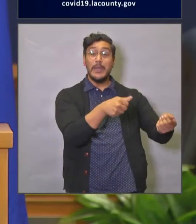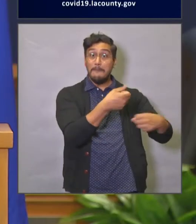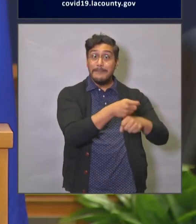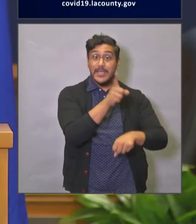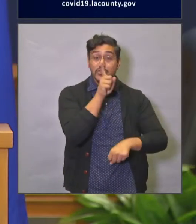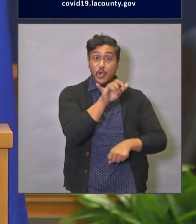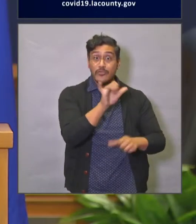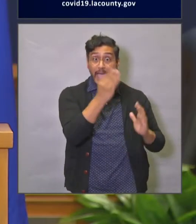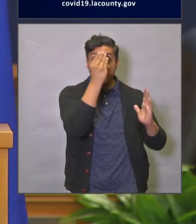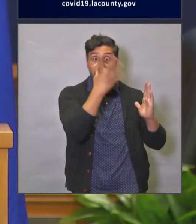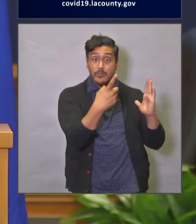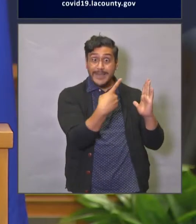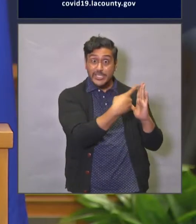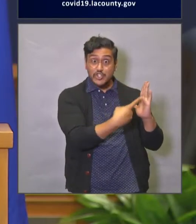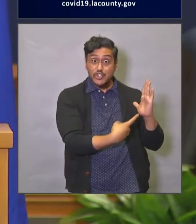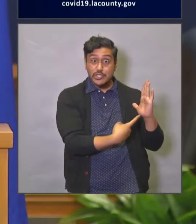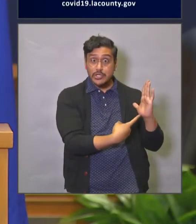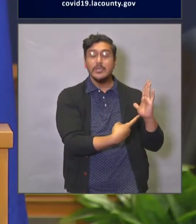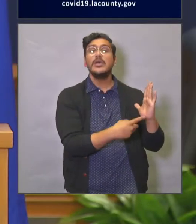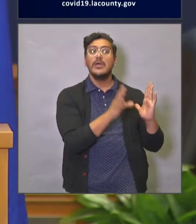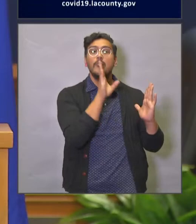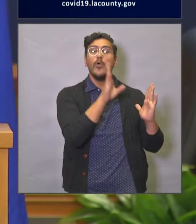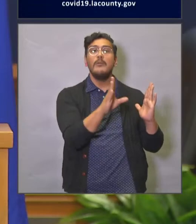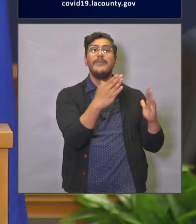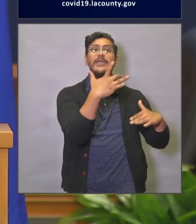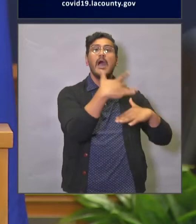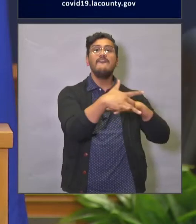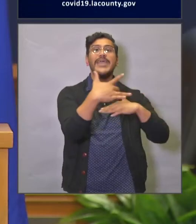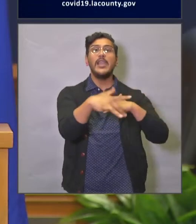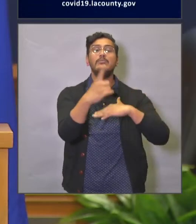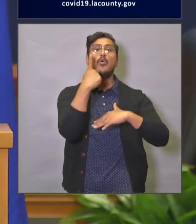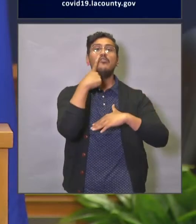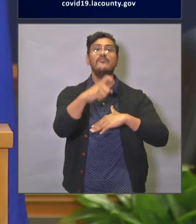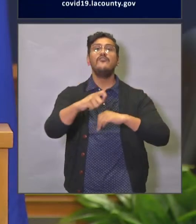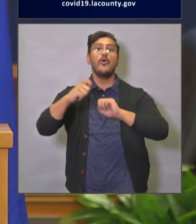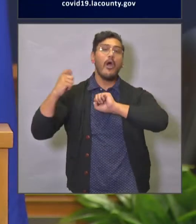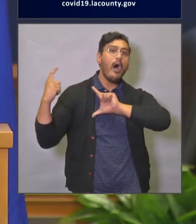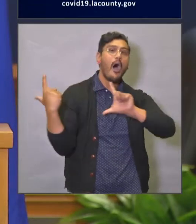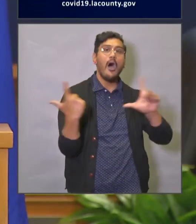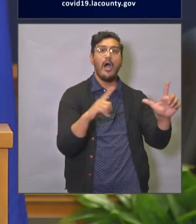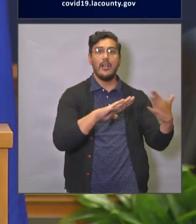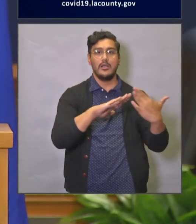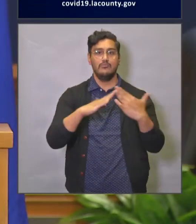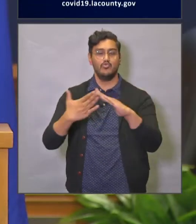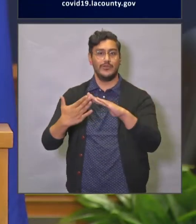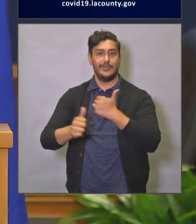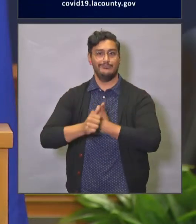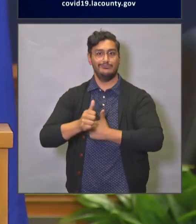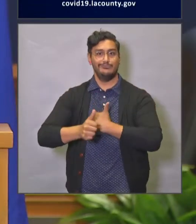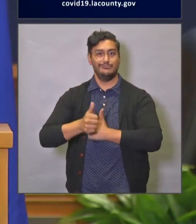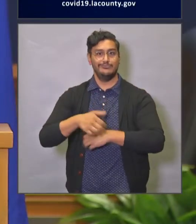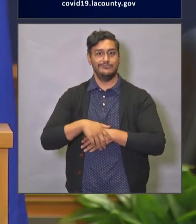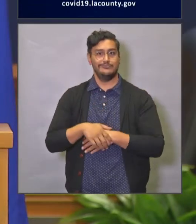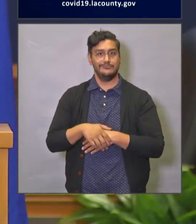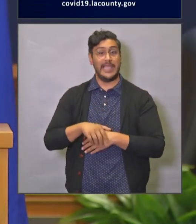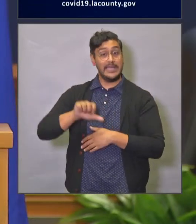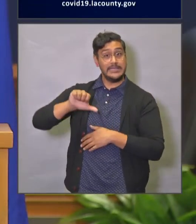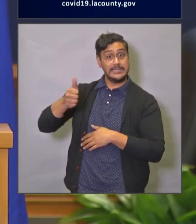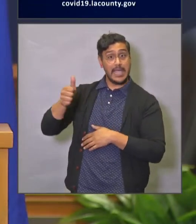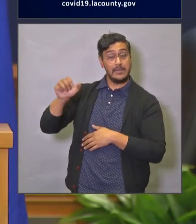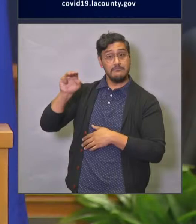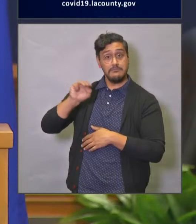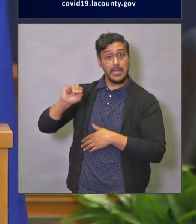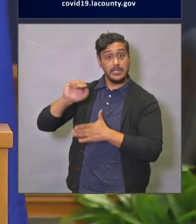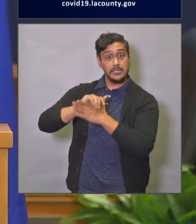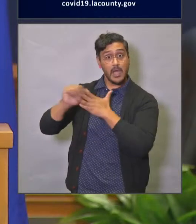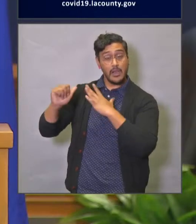puede salvar vidas sea disponible a comunidades vulnerables. $10 millones